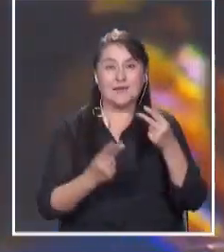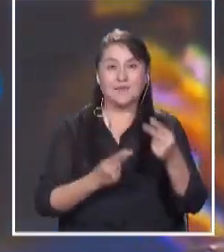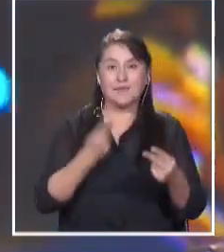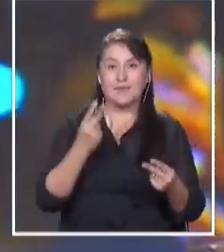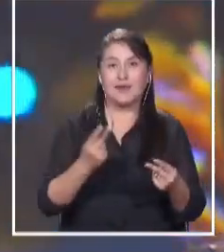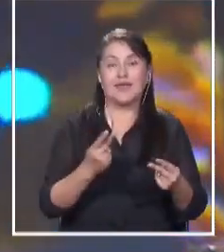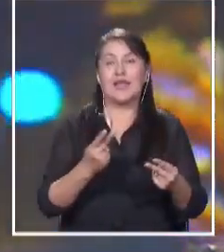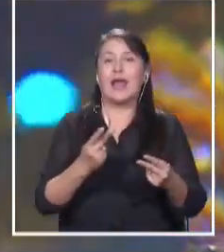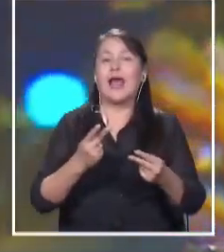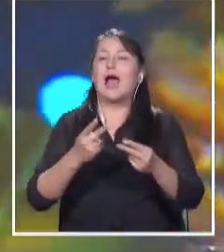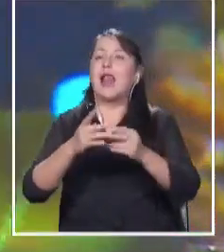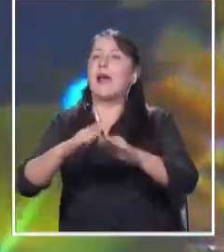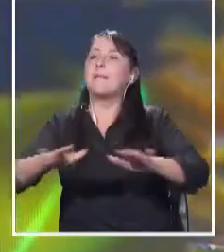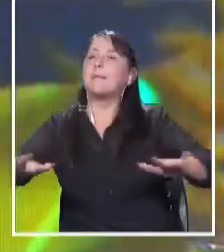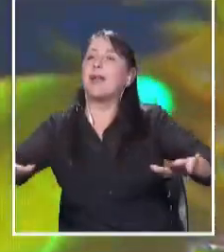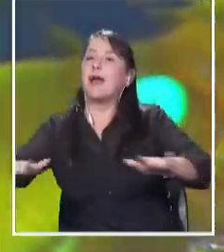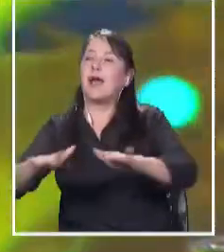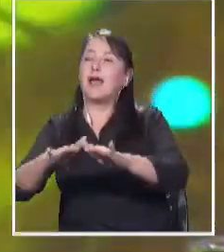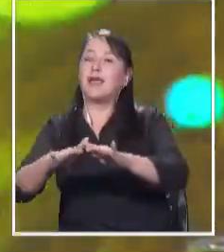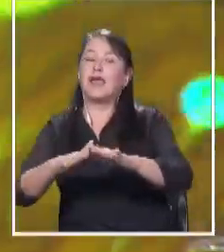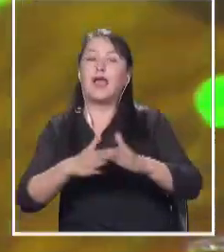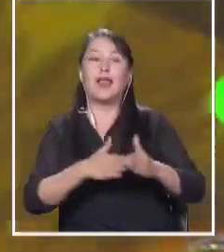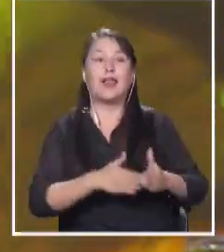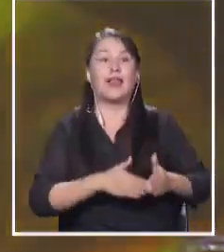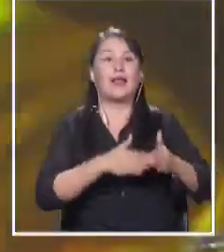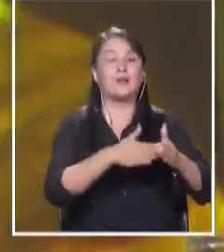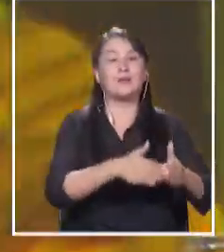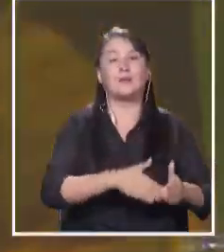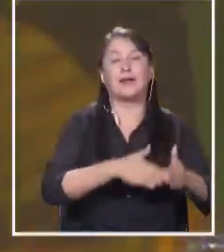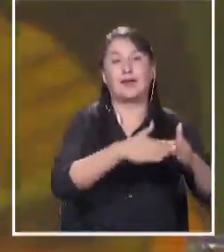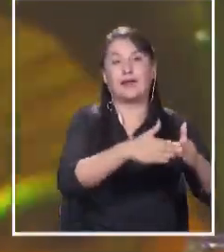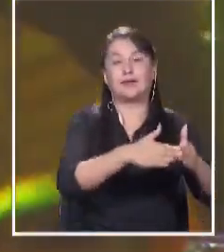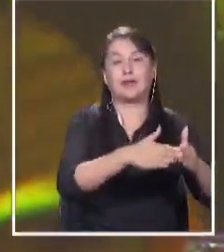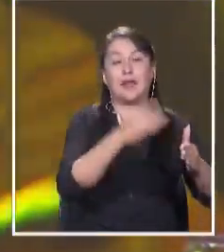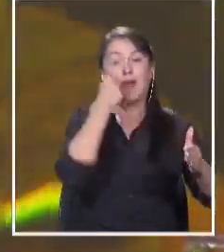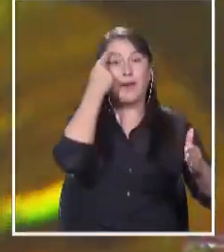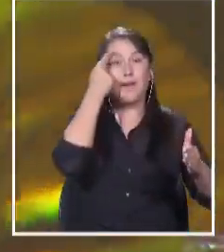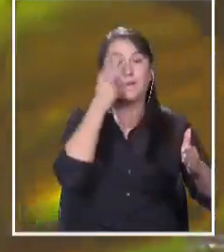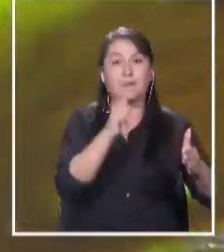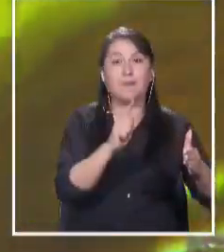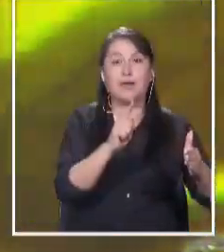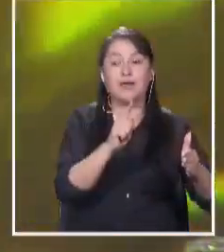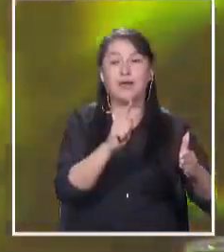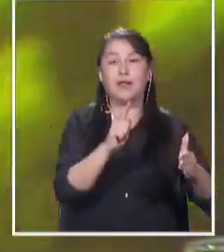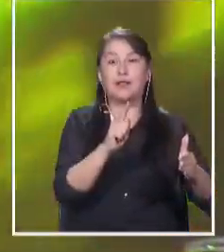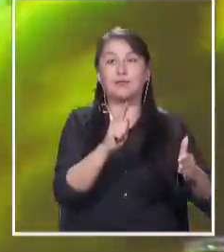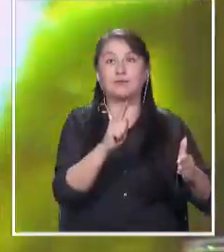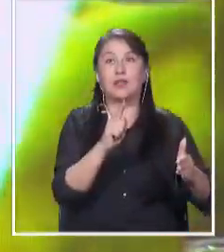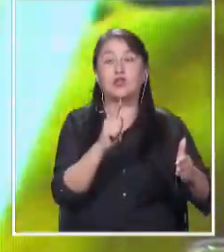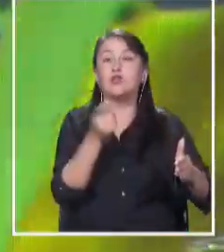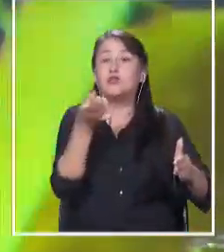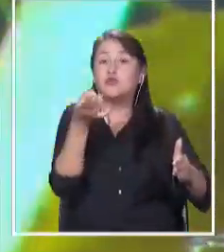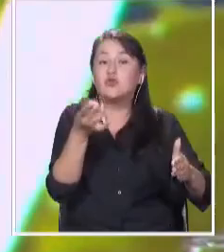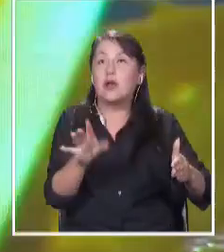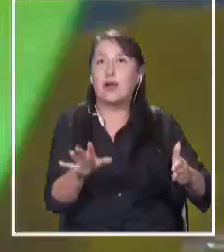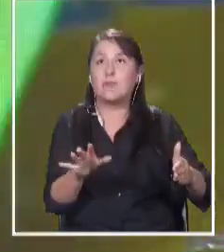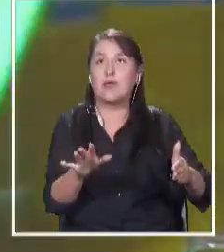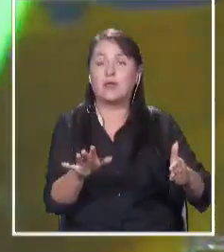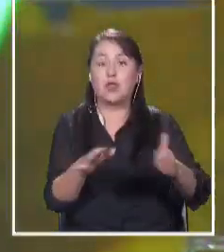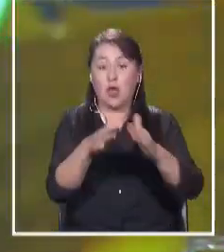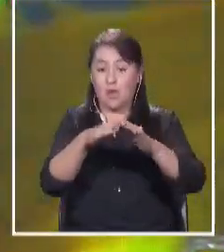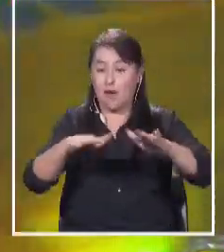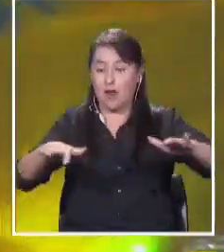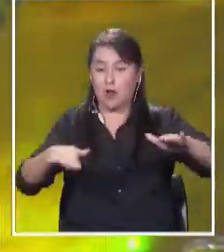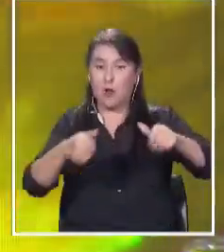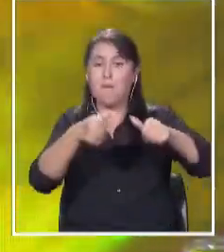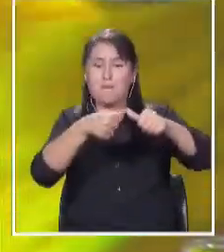suerte incluso desde una embarcación. Pero la luz penetra solo unas centenas de metros y